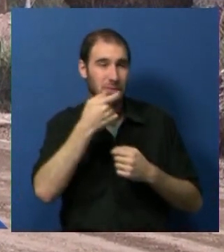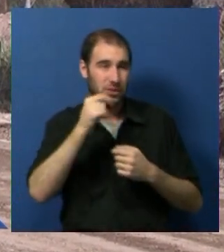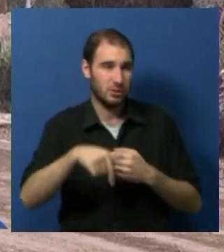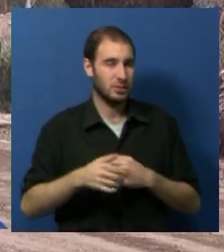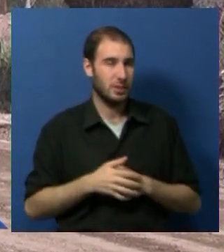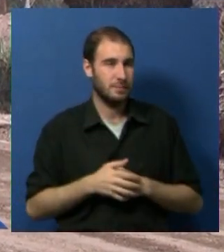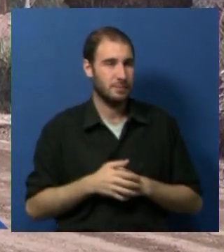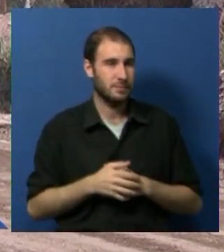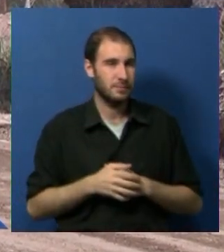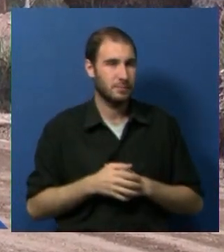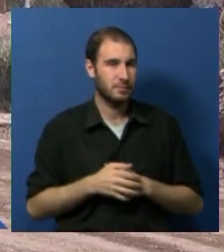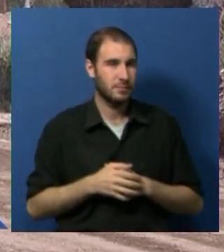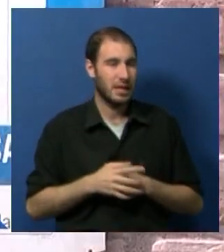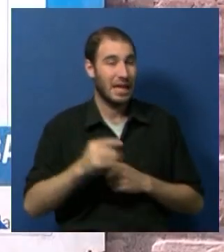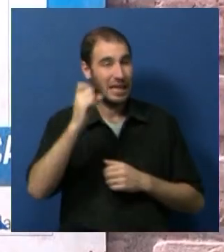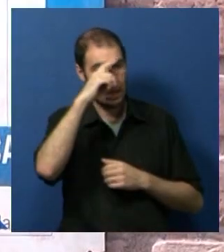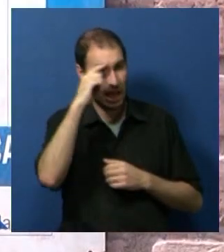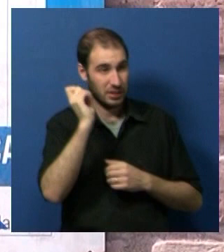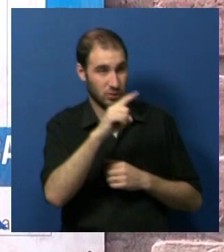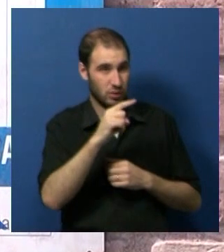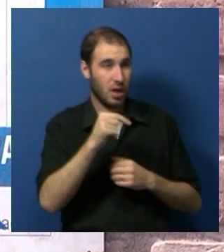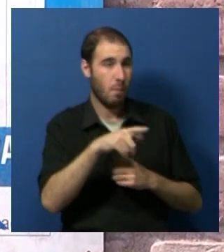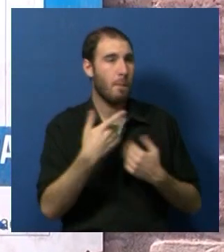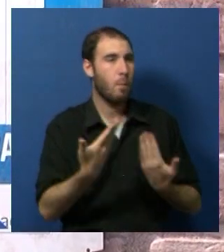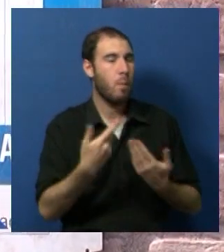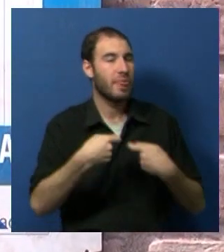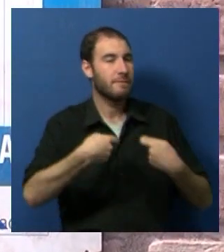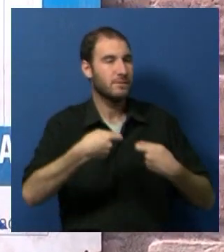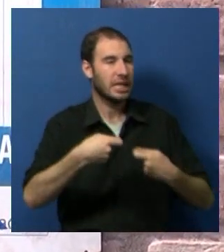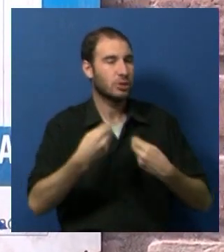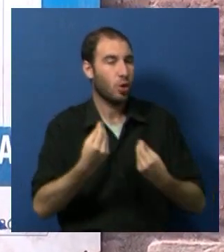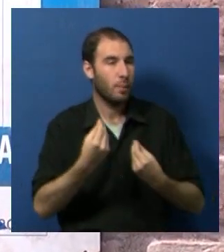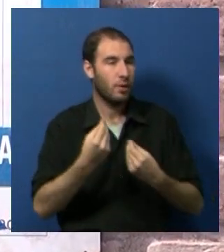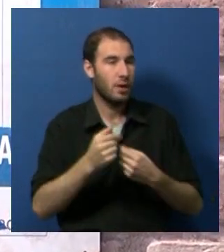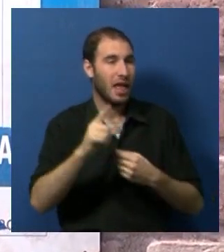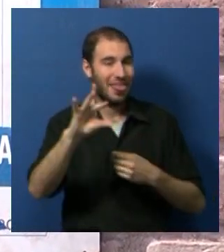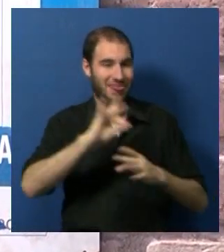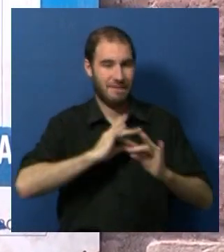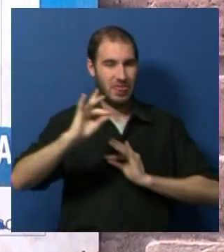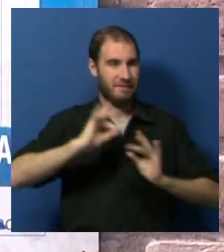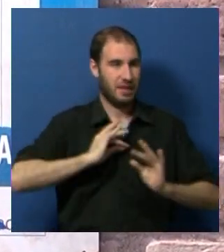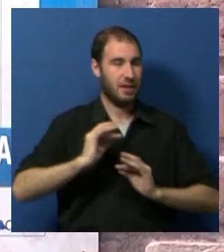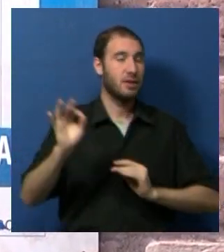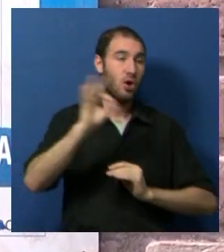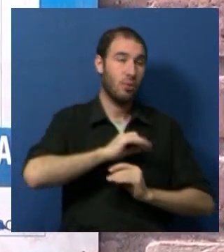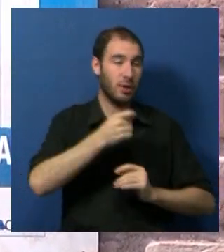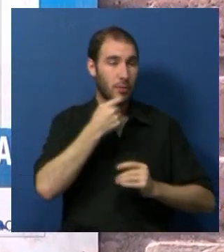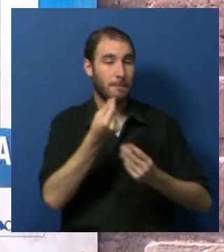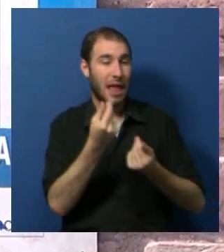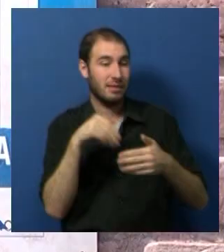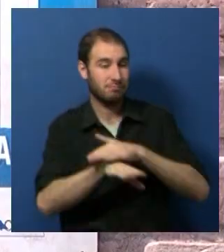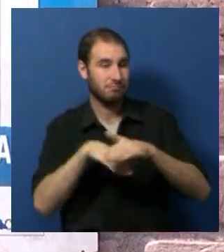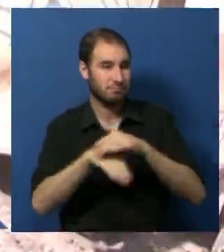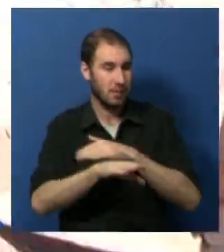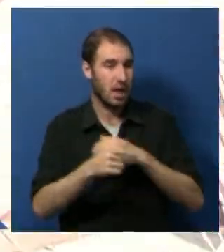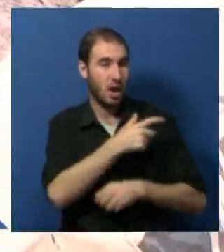Mendoza. La nación tiene la posibilidad de financiarlo a través de endeudamiento o a través de emisión monetaria.